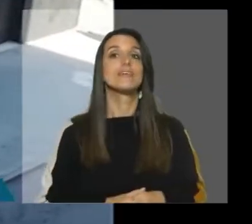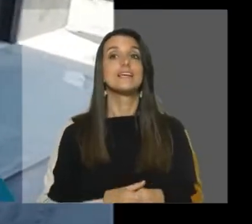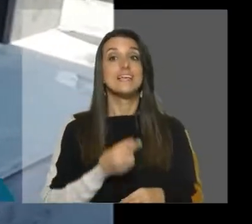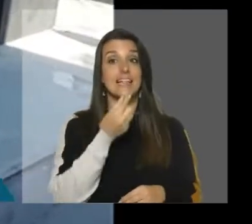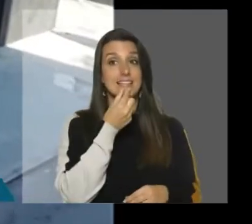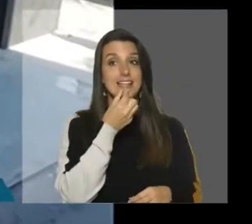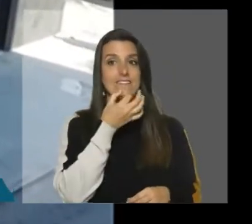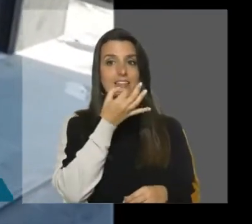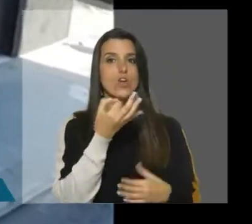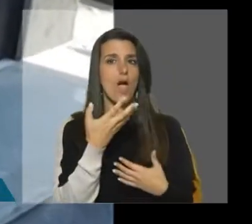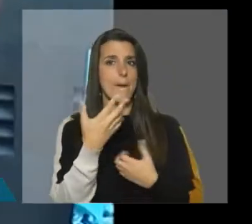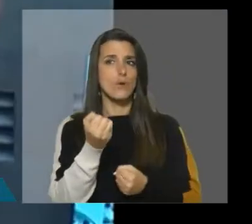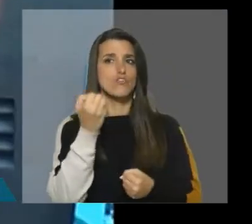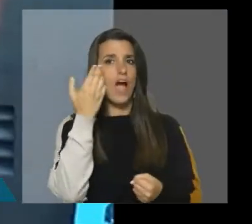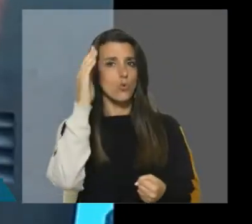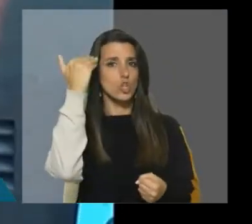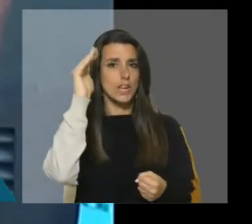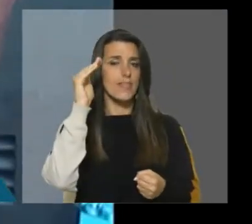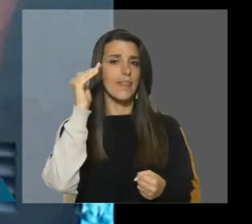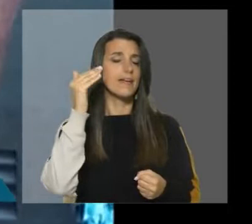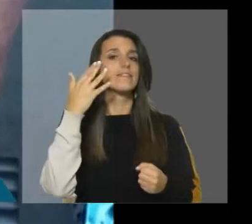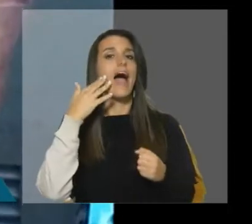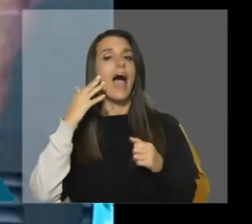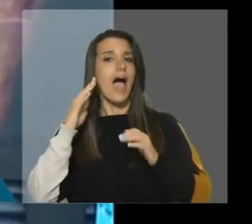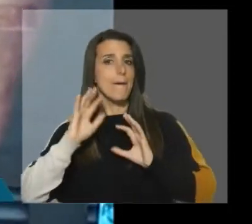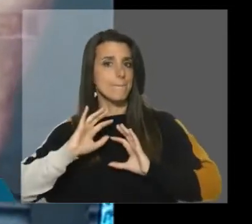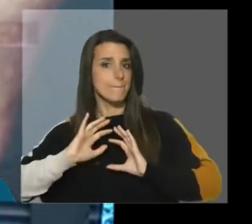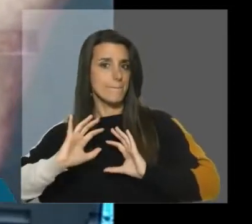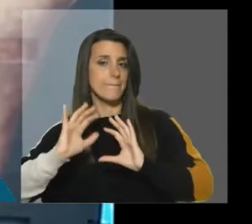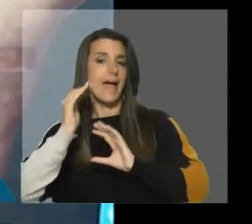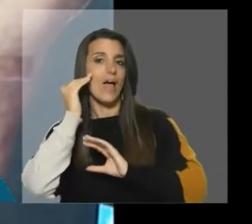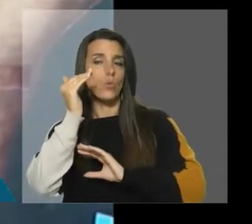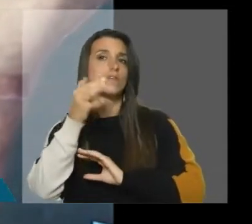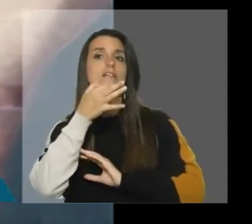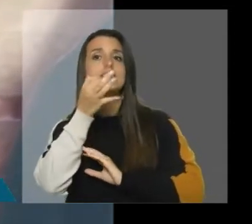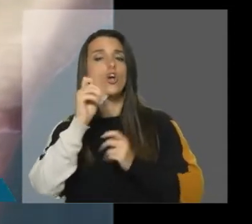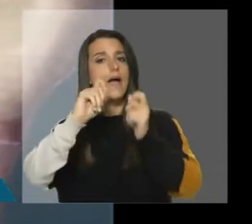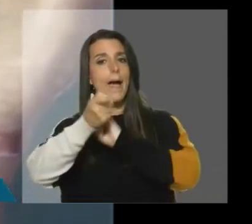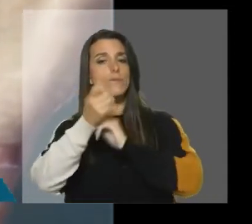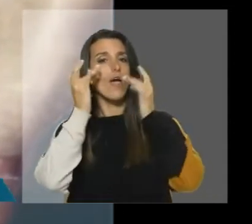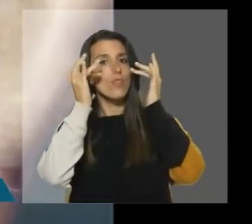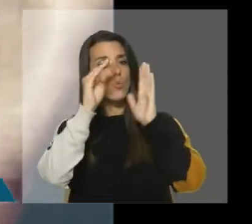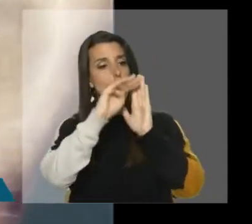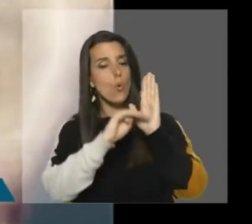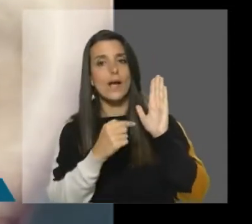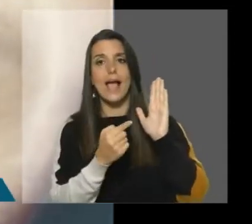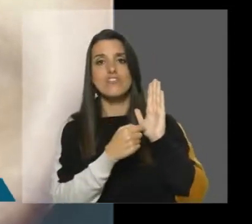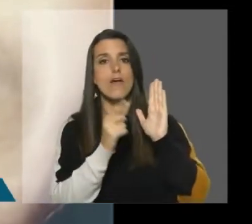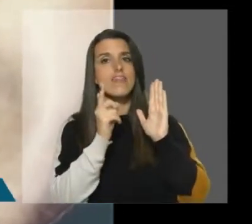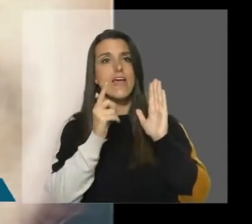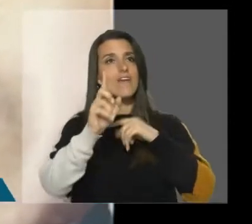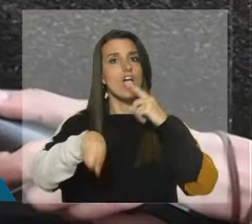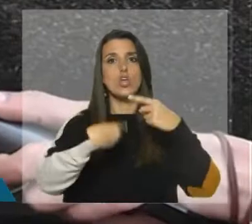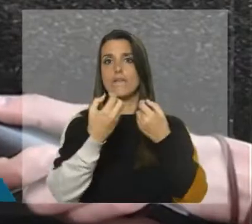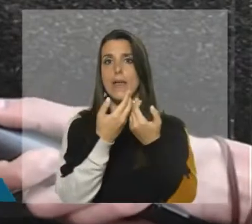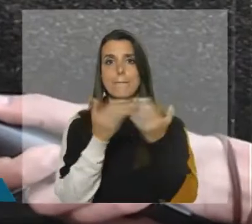manifestó que respalda a las autoridades del Consejo de Formación en Educación y ratificó que la transformación curricular debe iniciar el próximo